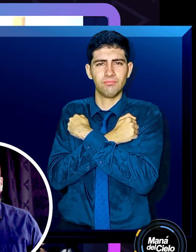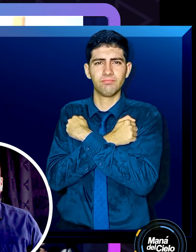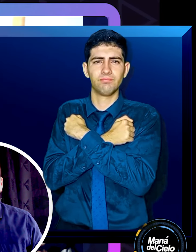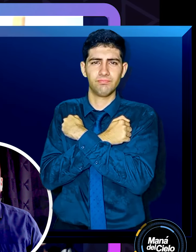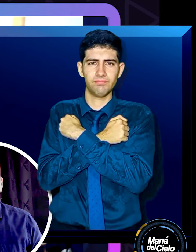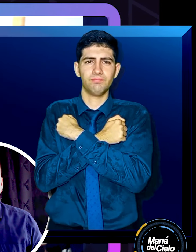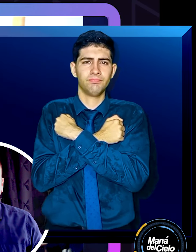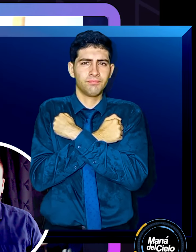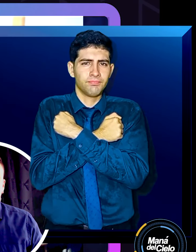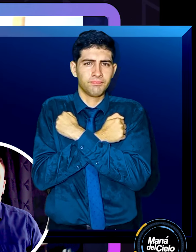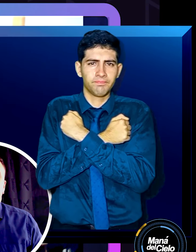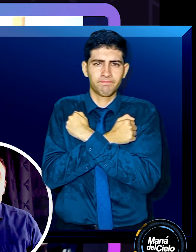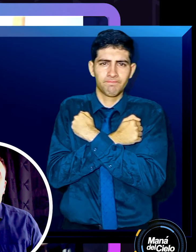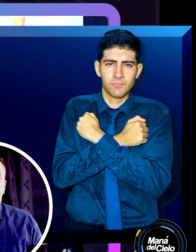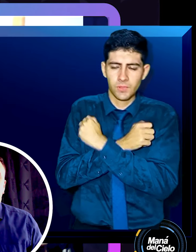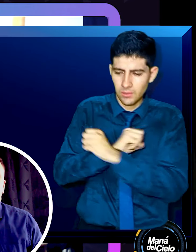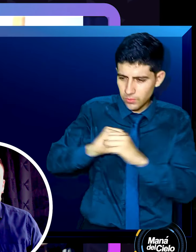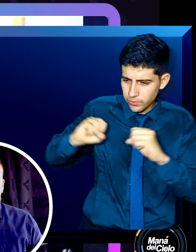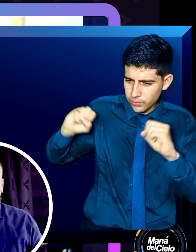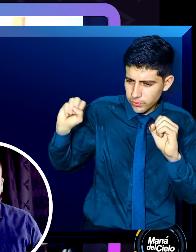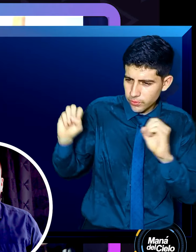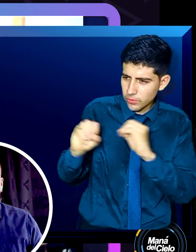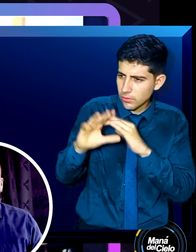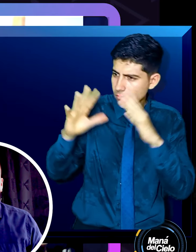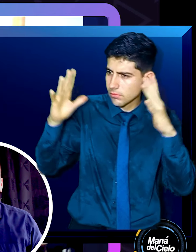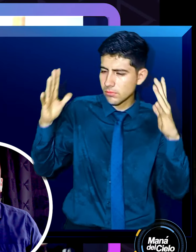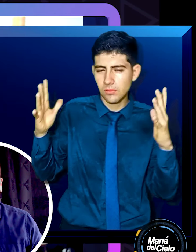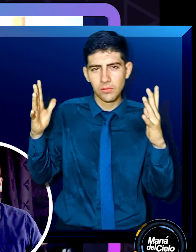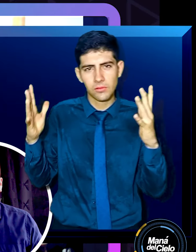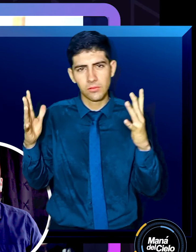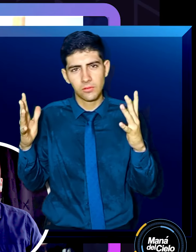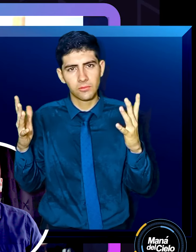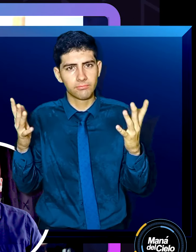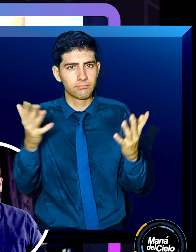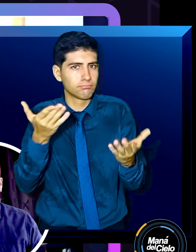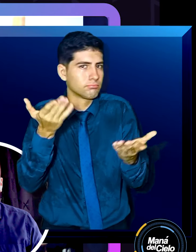Esta mañana, claro, con razón tú no puedes amar.